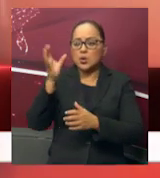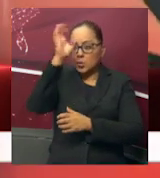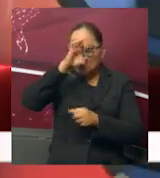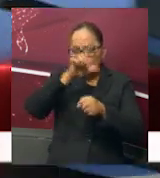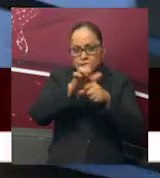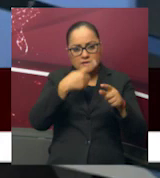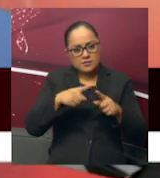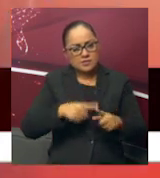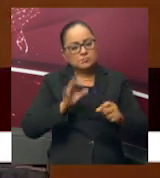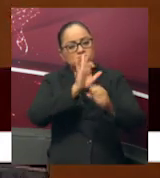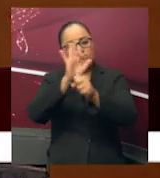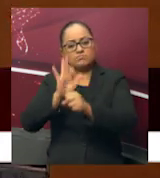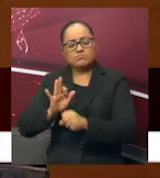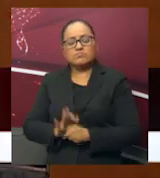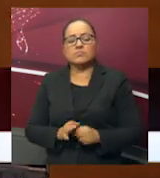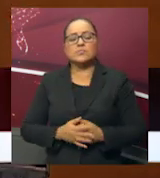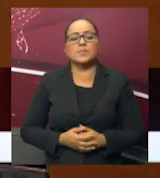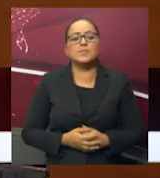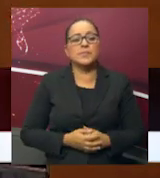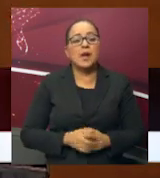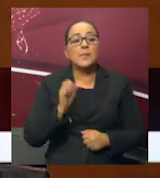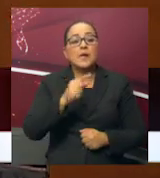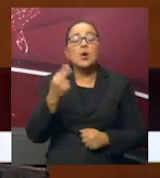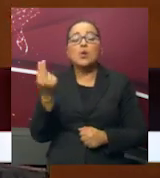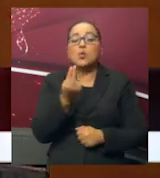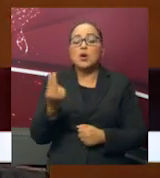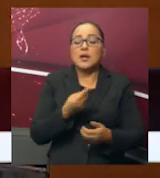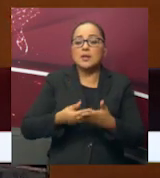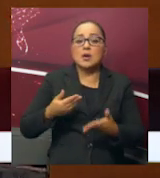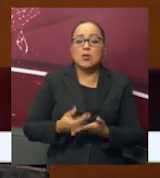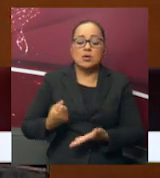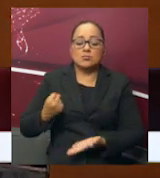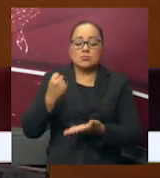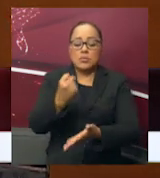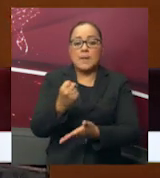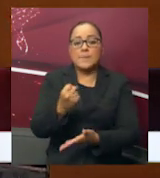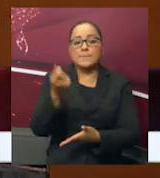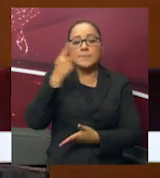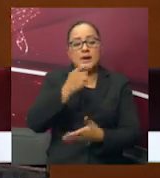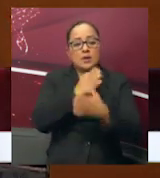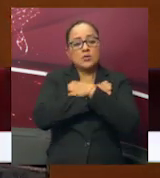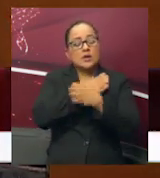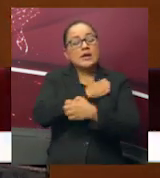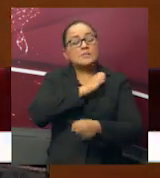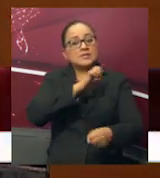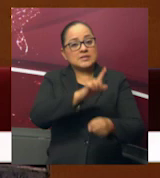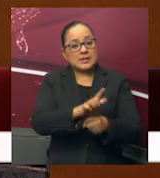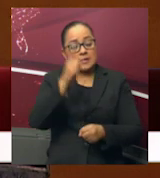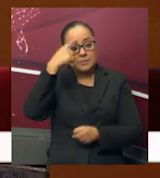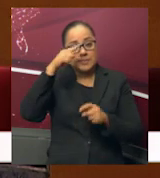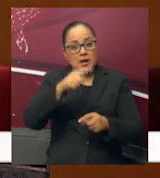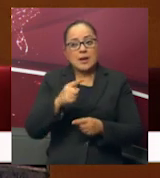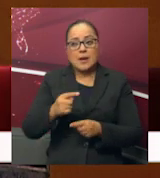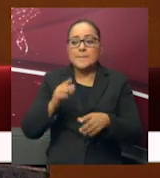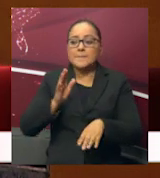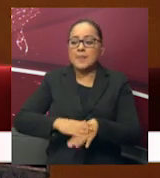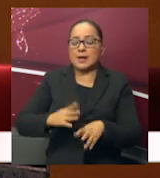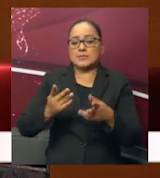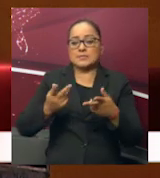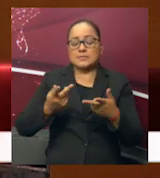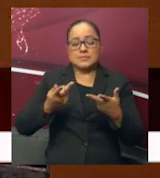país. Es urgente que se asigne mayor presupuesto a la educación especial para contratar más